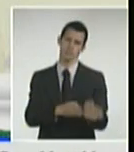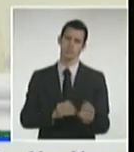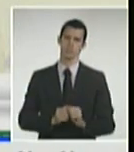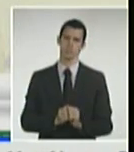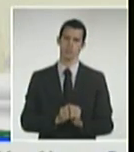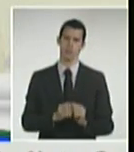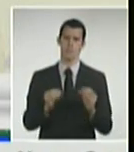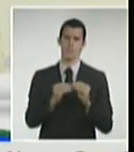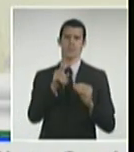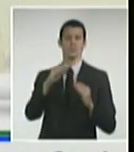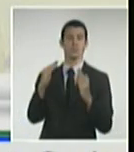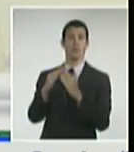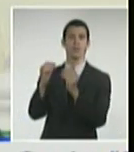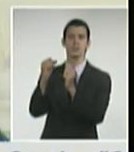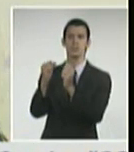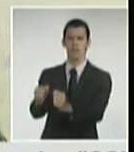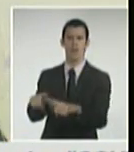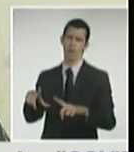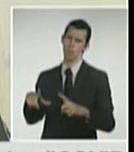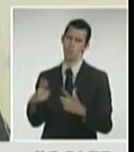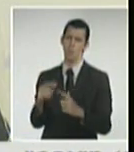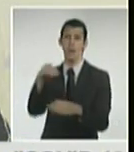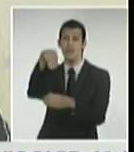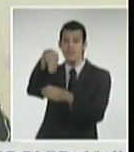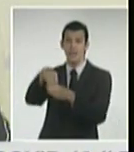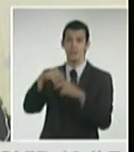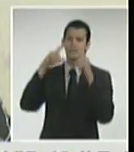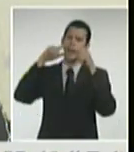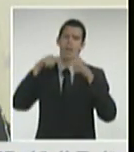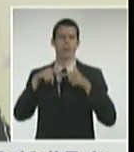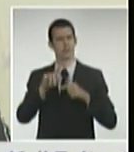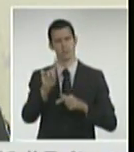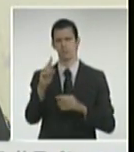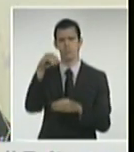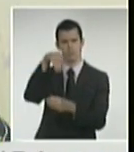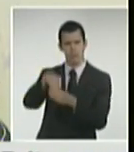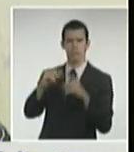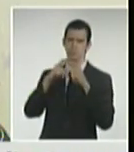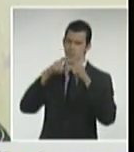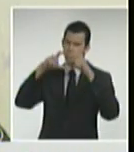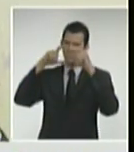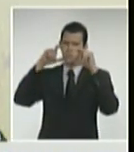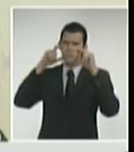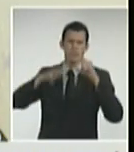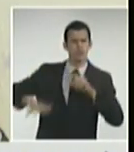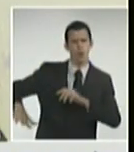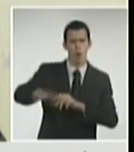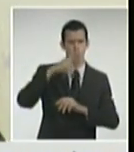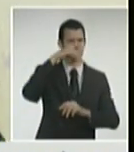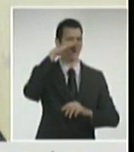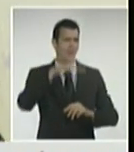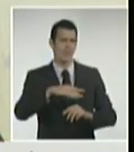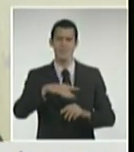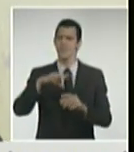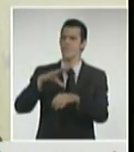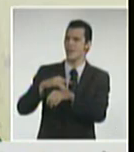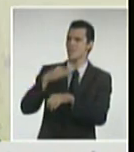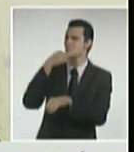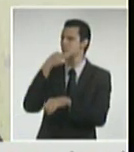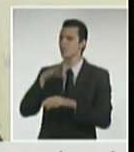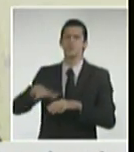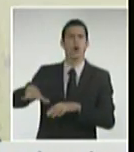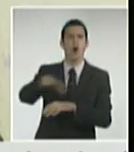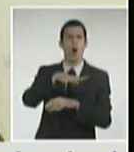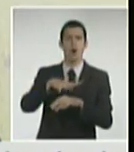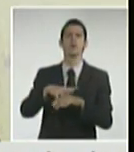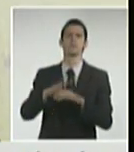el uso del nasobuco por cada uno de los integrantes de cada una de las viviendas. El ingreso domiciliario, cada paciente debe ser